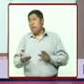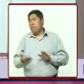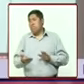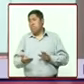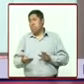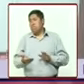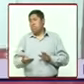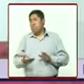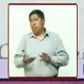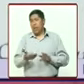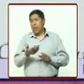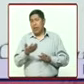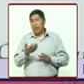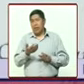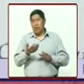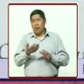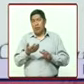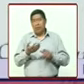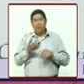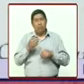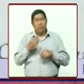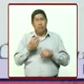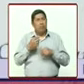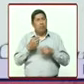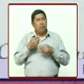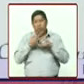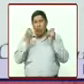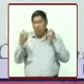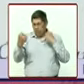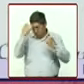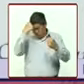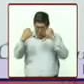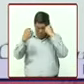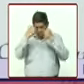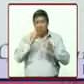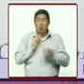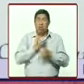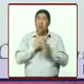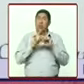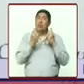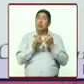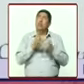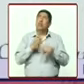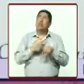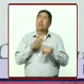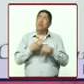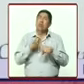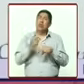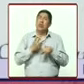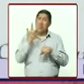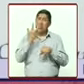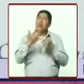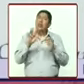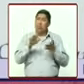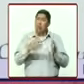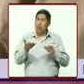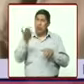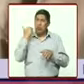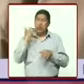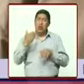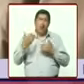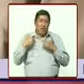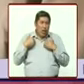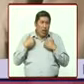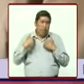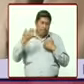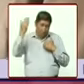¿no? Registrándose el tercer infanticidio en nuestro departamento. ¿Cómo habría muerto ese niño? Presenta lesiones, golpes a